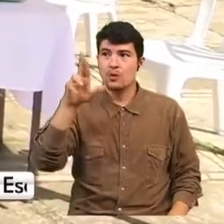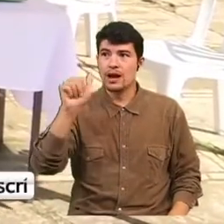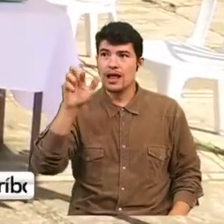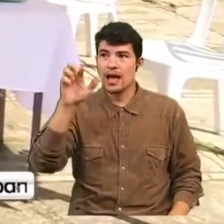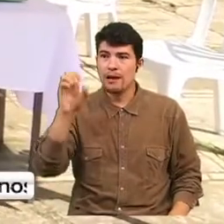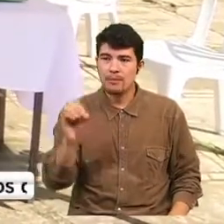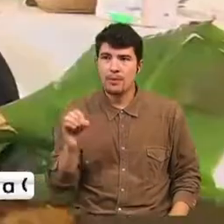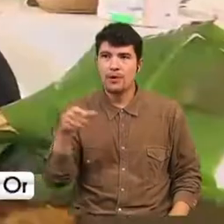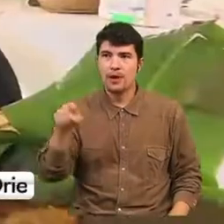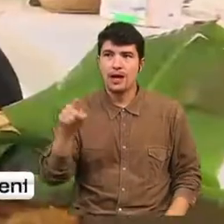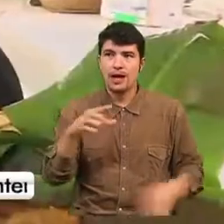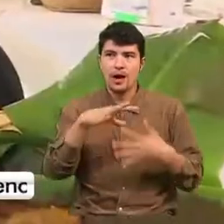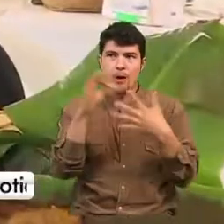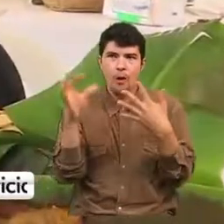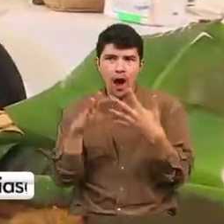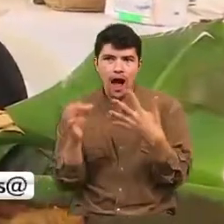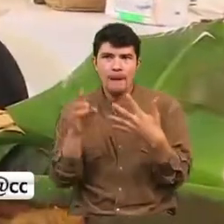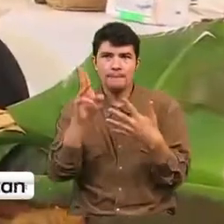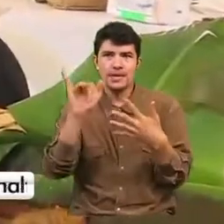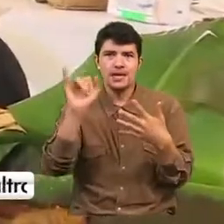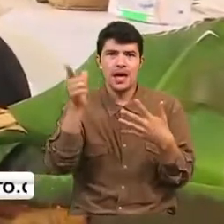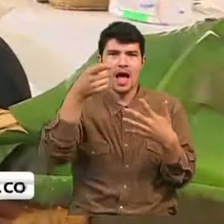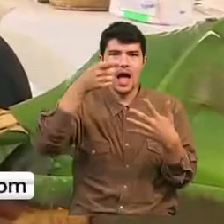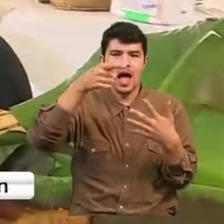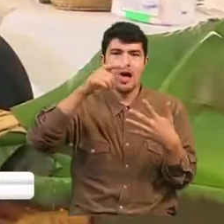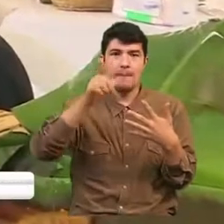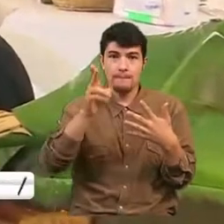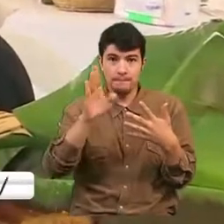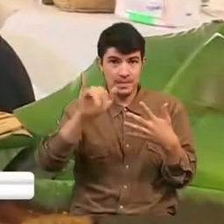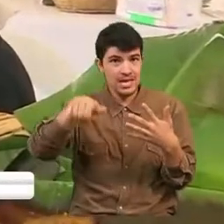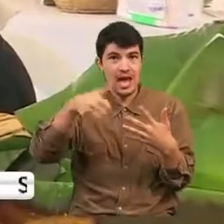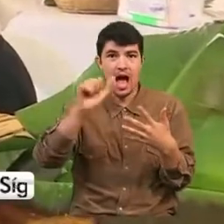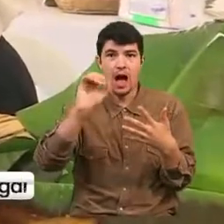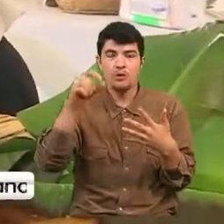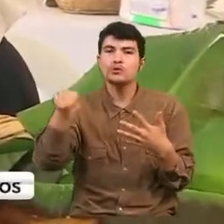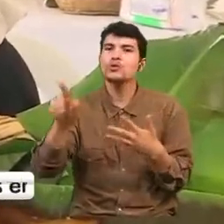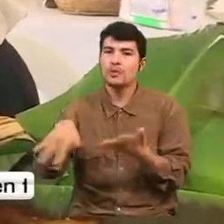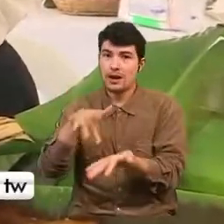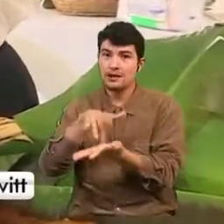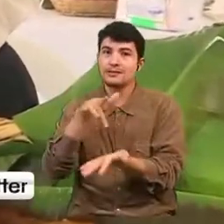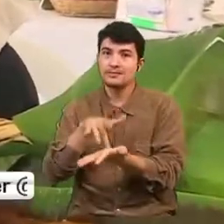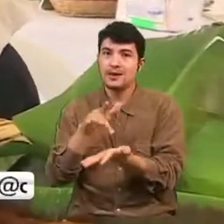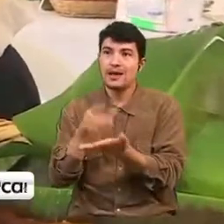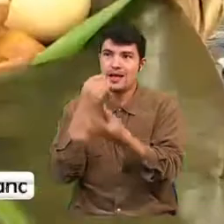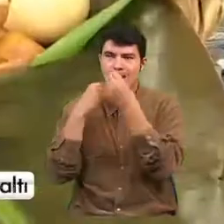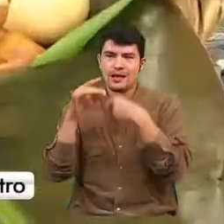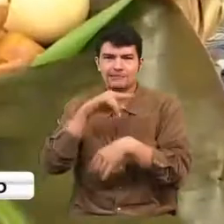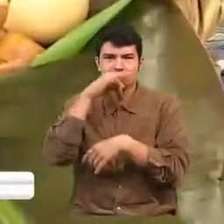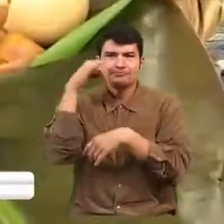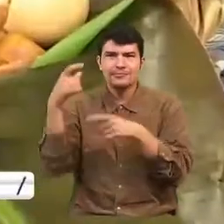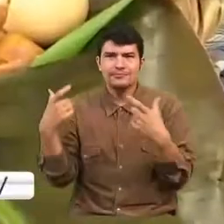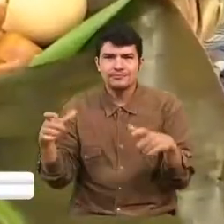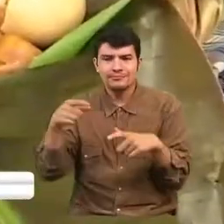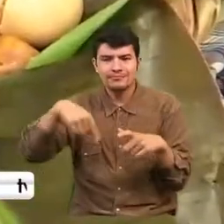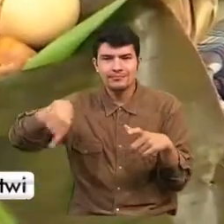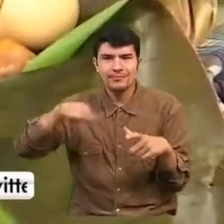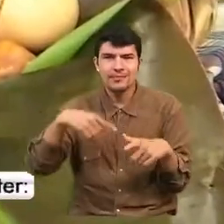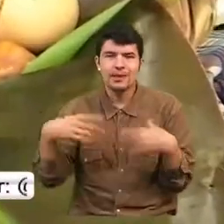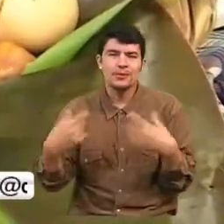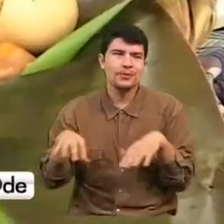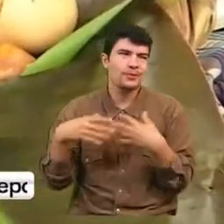de bijao hacen parte de los colores pintorescos de la comida santandereana. El aroma de los platos típicos